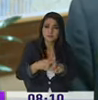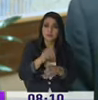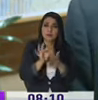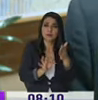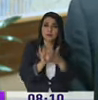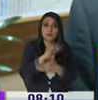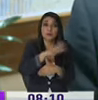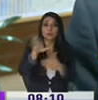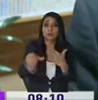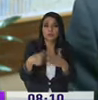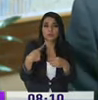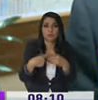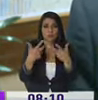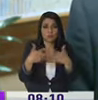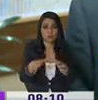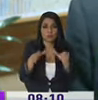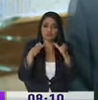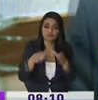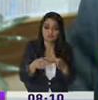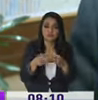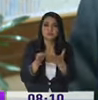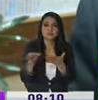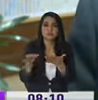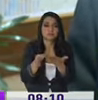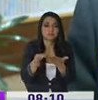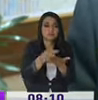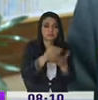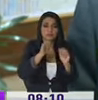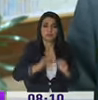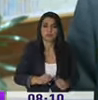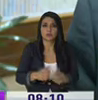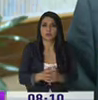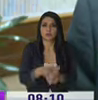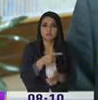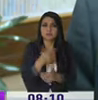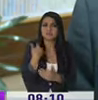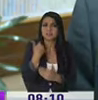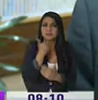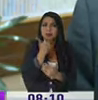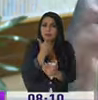el Distrito Metropolitano, tanto en lo urbano como en lo rural. Esa matriz no guarda